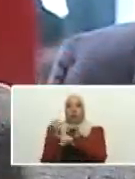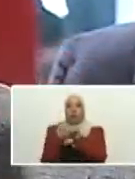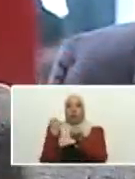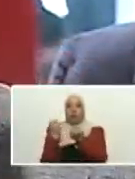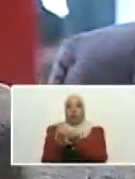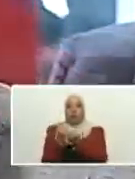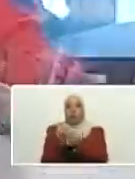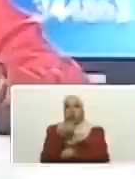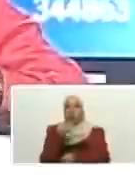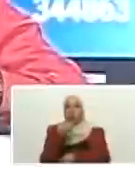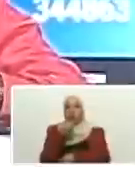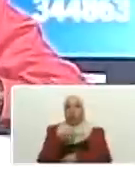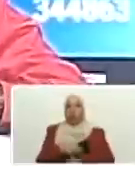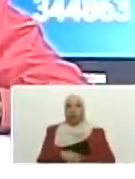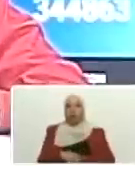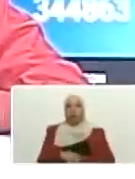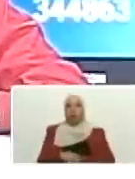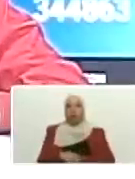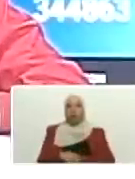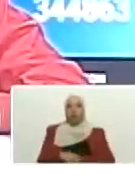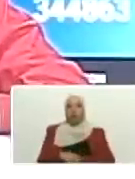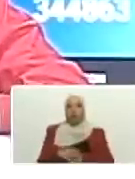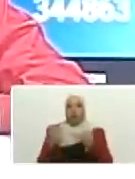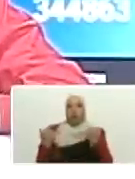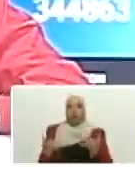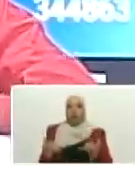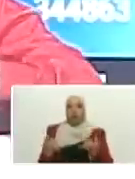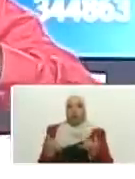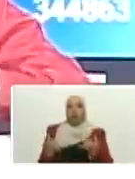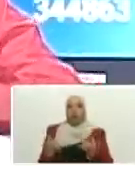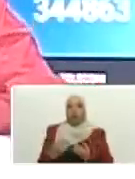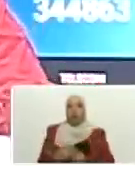grandioso de lo que han sido estas